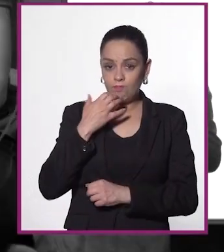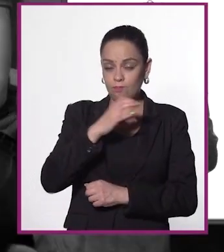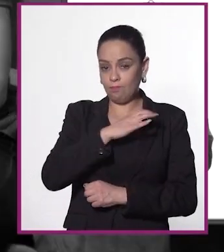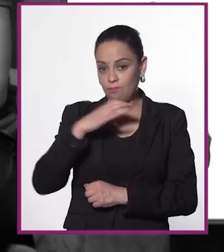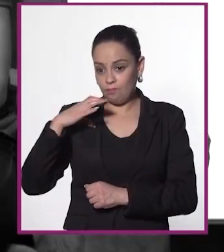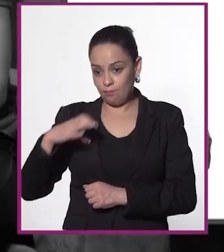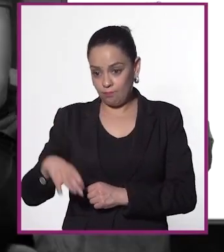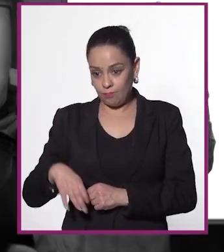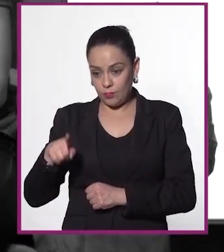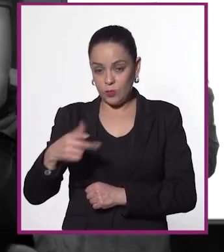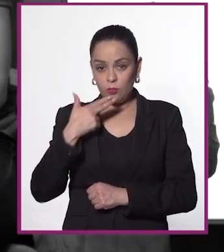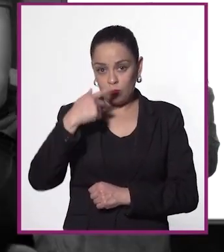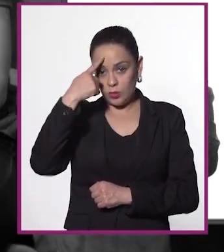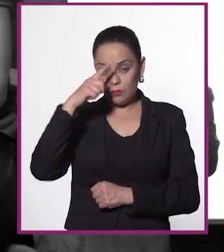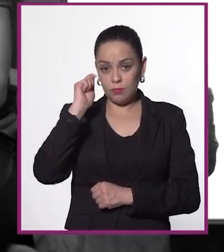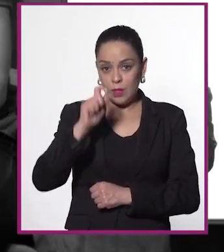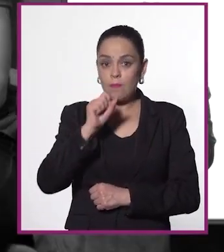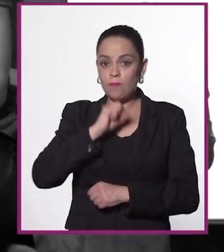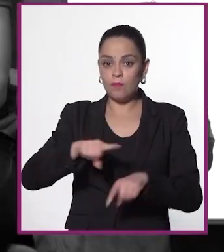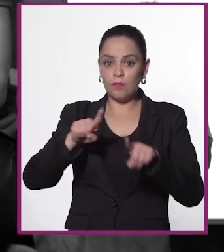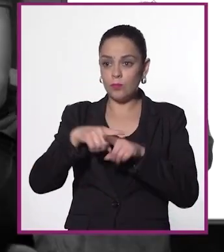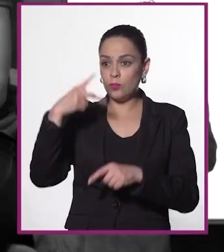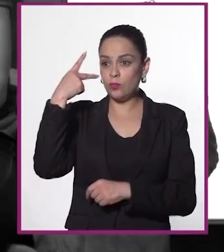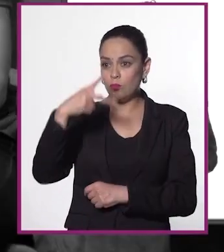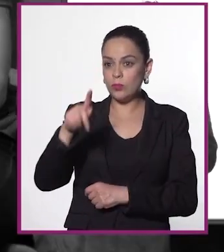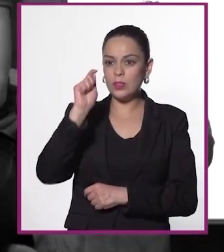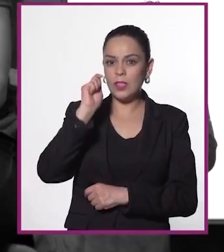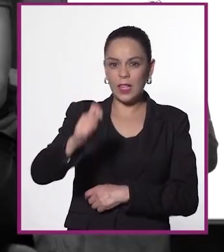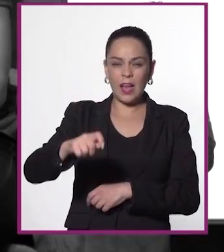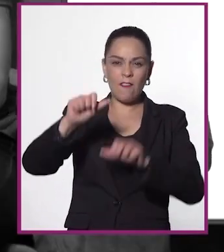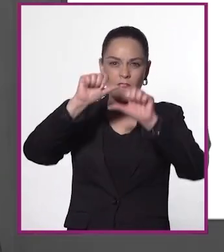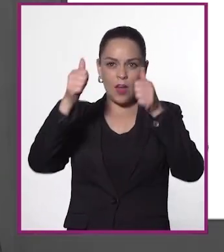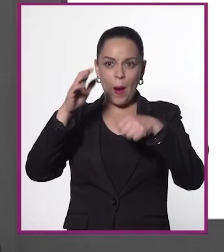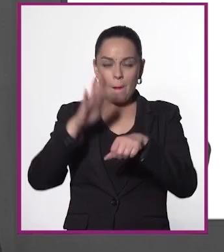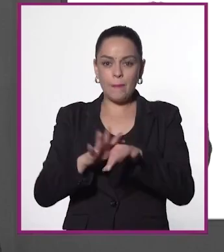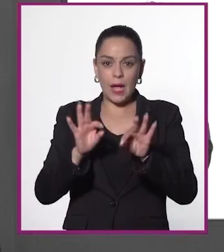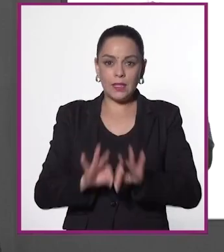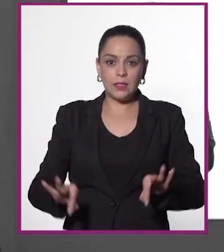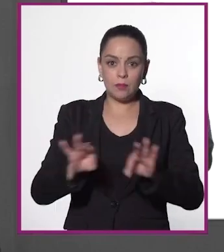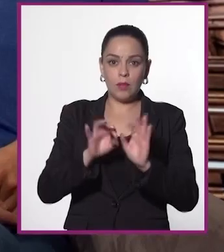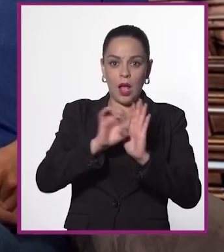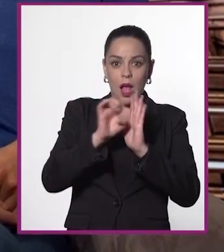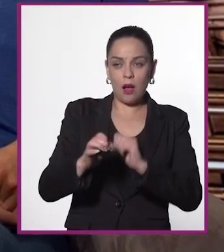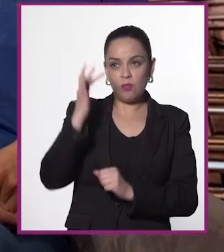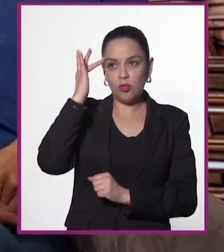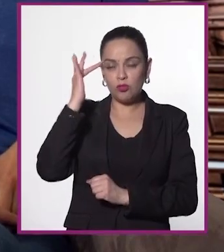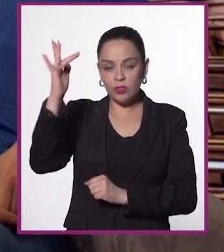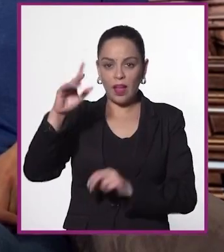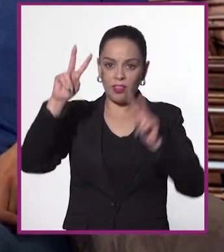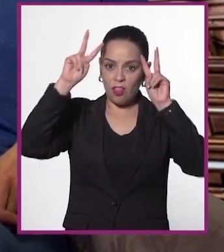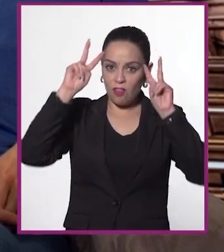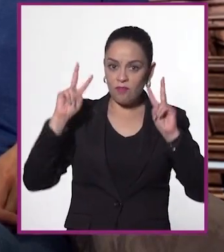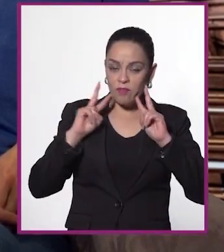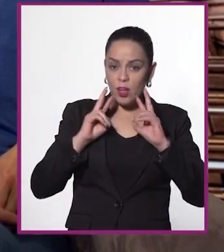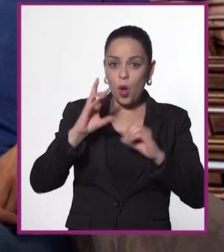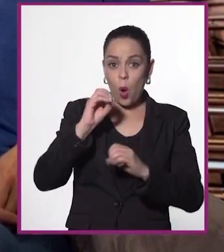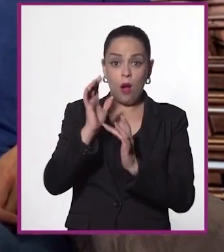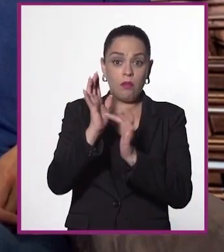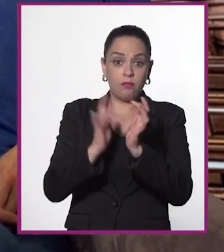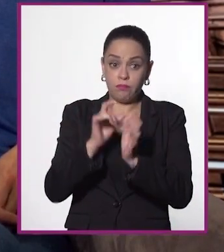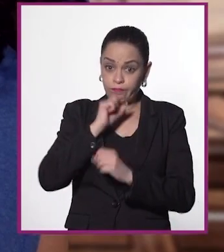ese mismo significado a sus figuras más importantes, como los santos, las vírgenes o al mismo